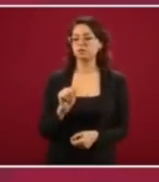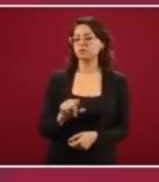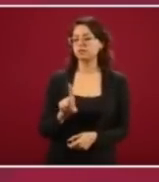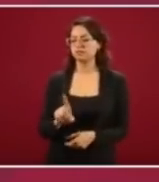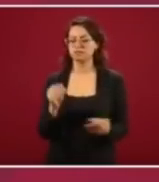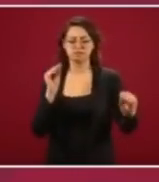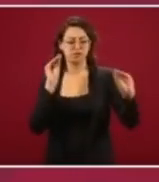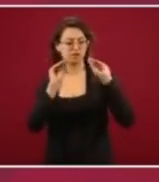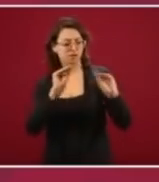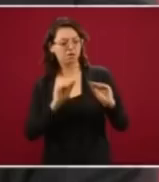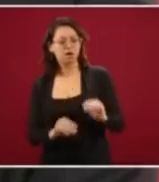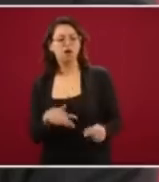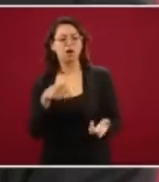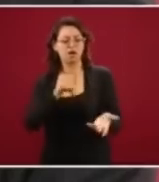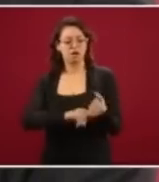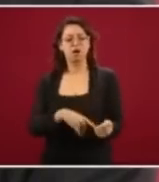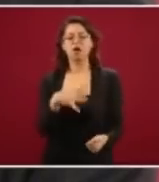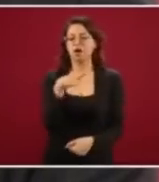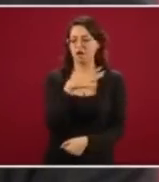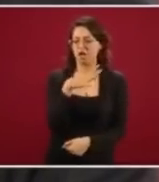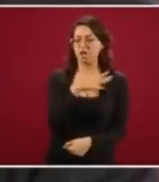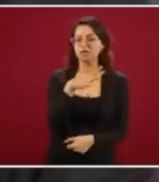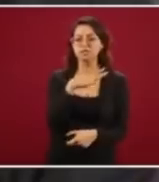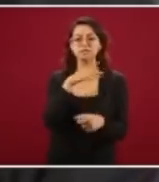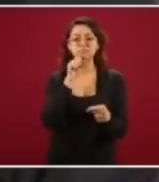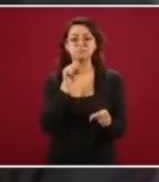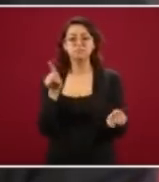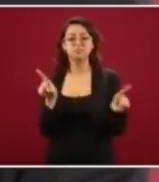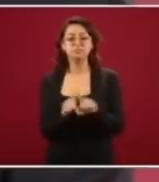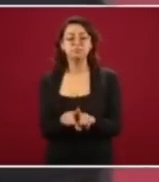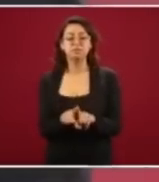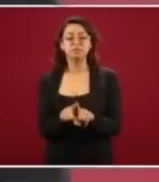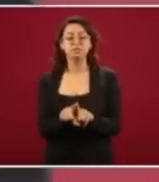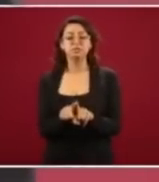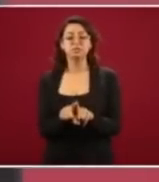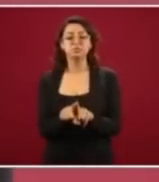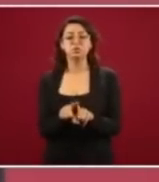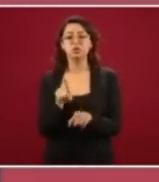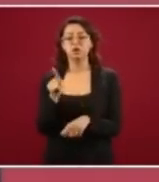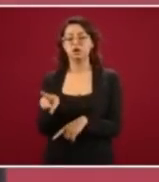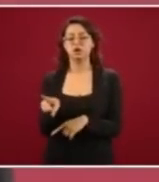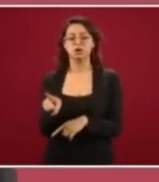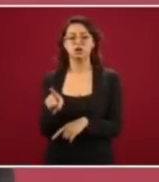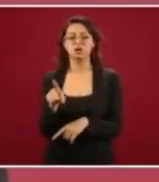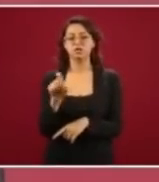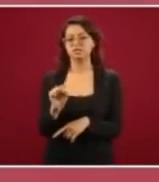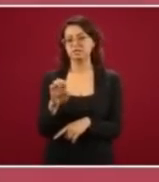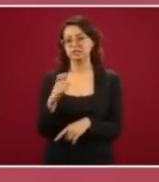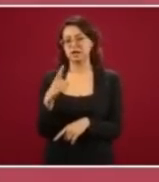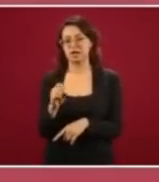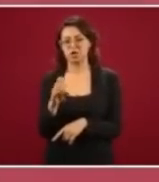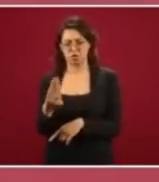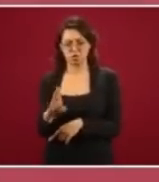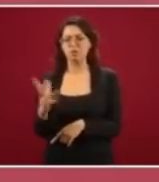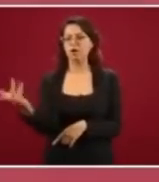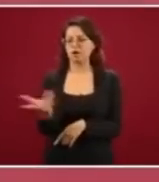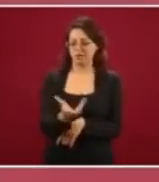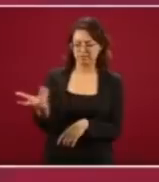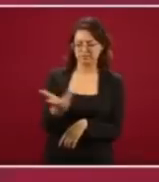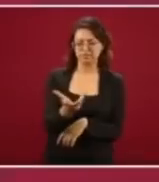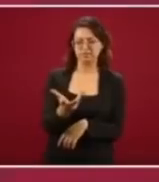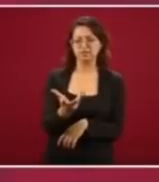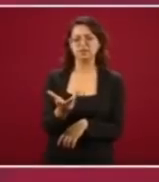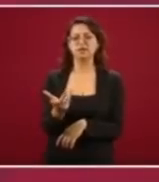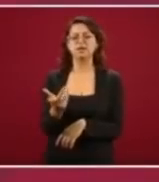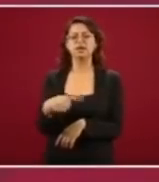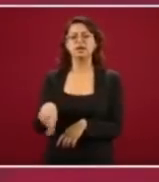que llevan a cabo en la Secretaría de Gobernación, en el Instituto